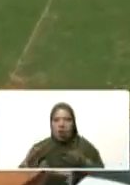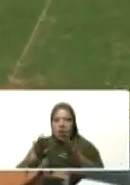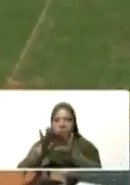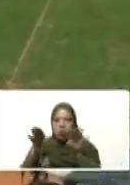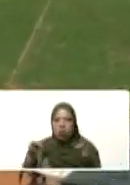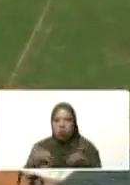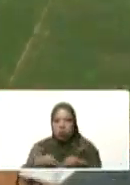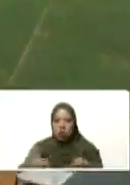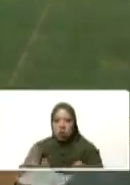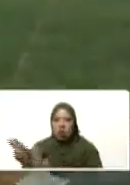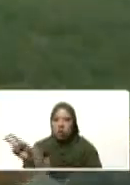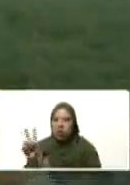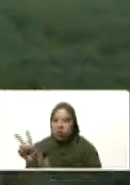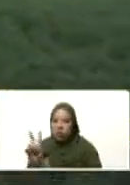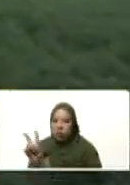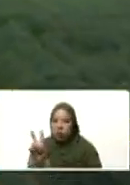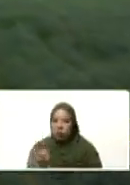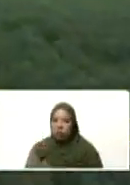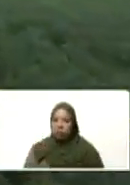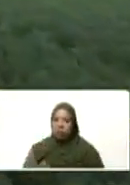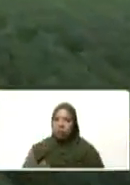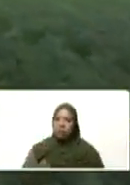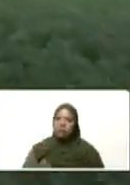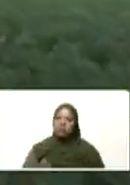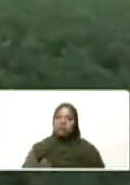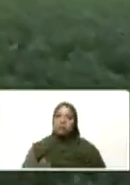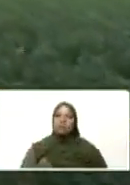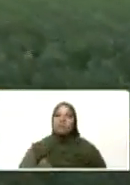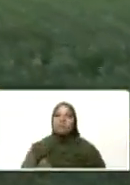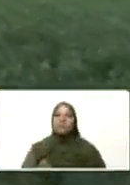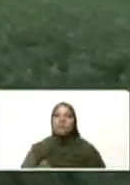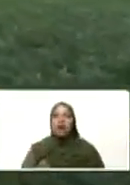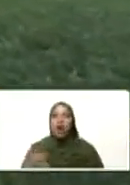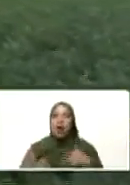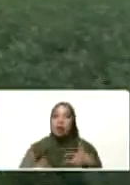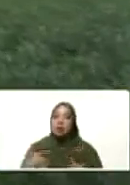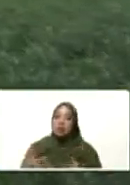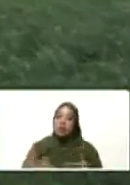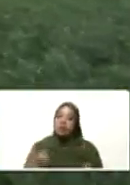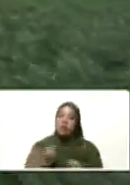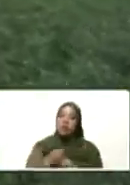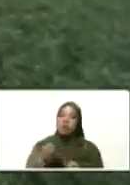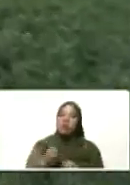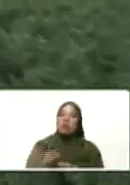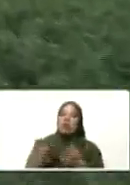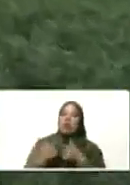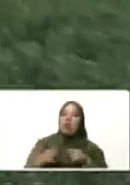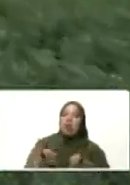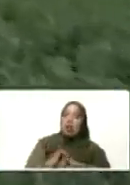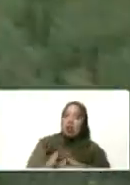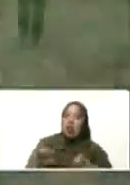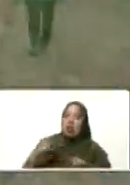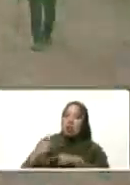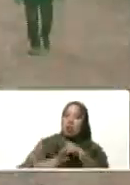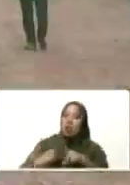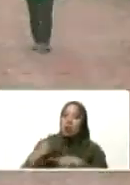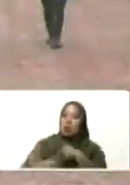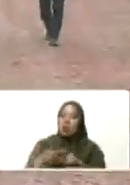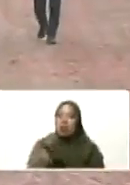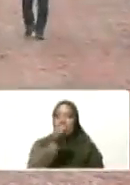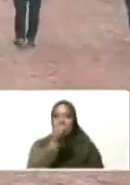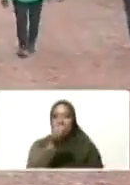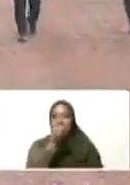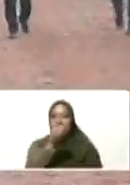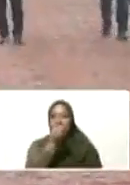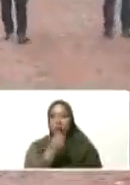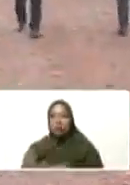AgroVenezuela. El concepto de hacer autosustentable, soberano, independiente en la producción de alimentos.